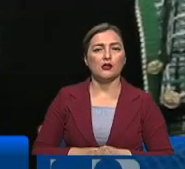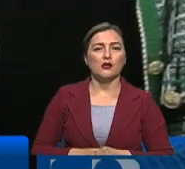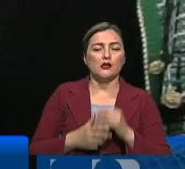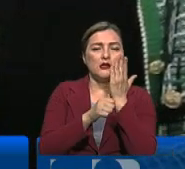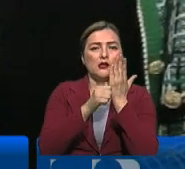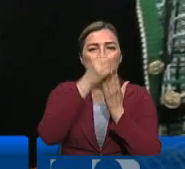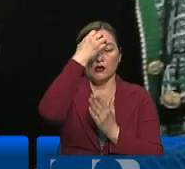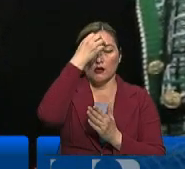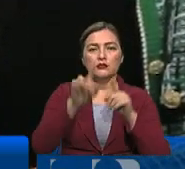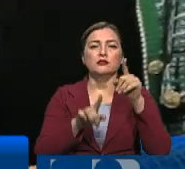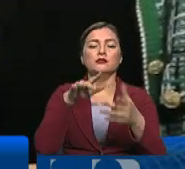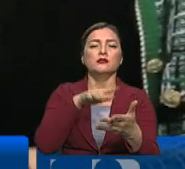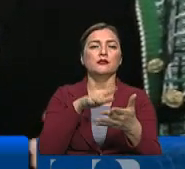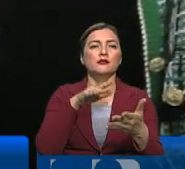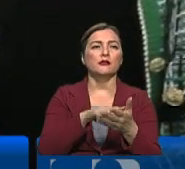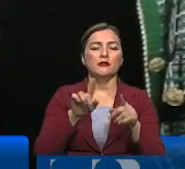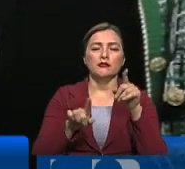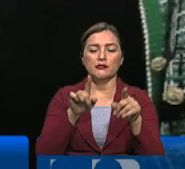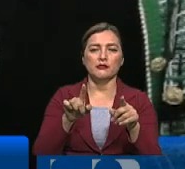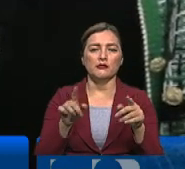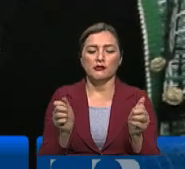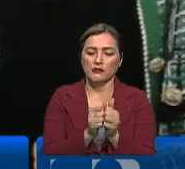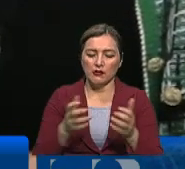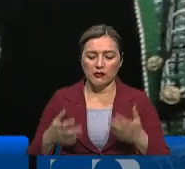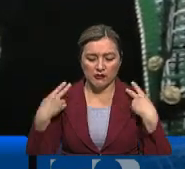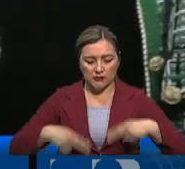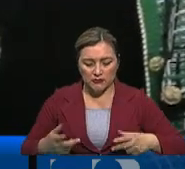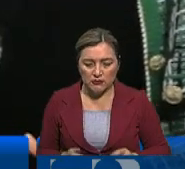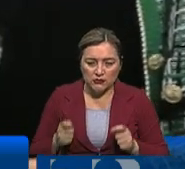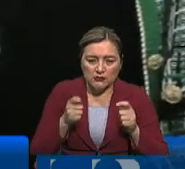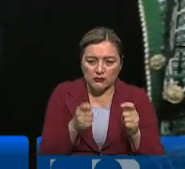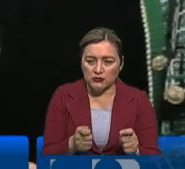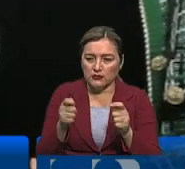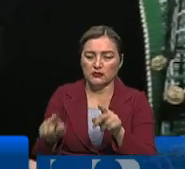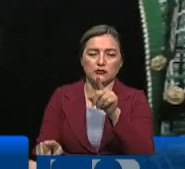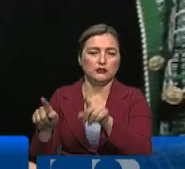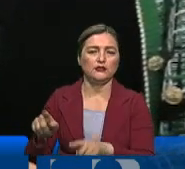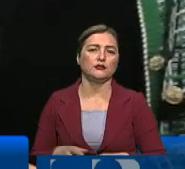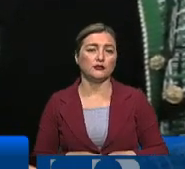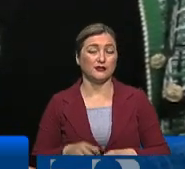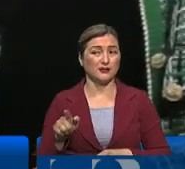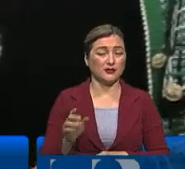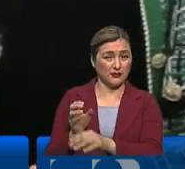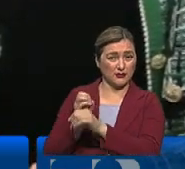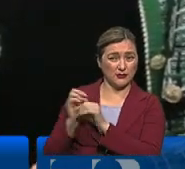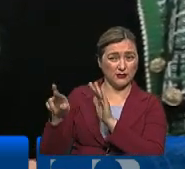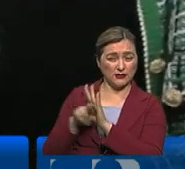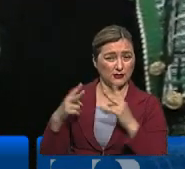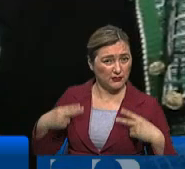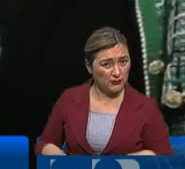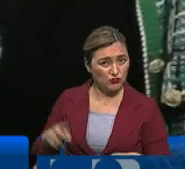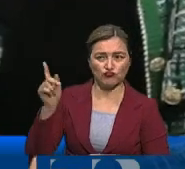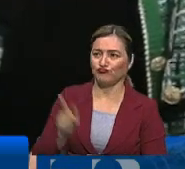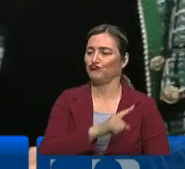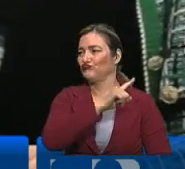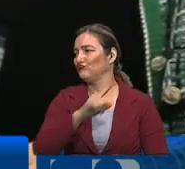de los estudiantes de sostenimiento fiscal kits de uniformes, en algunos casos, pero no vamos a pedir como un requisito